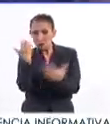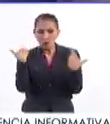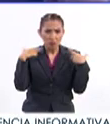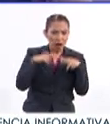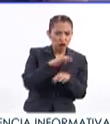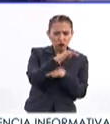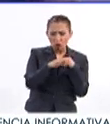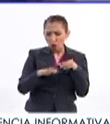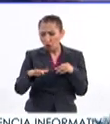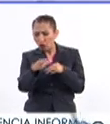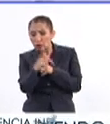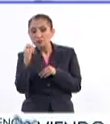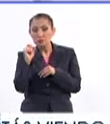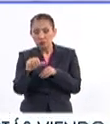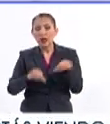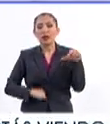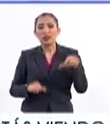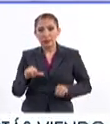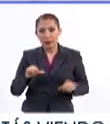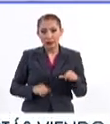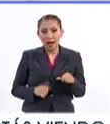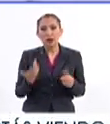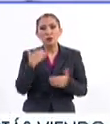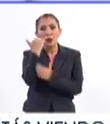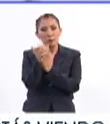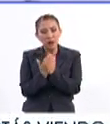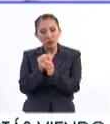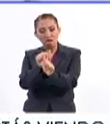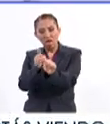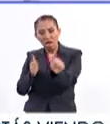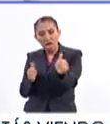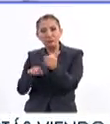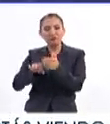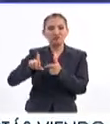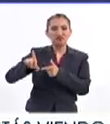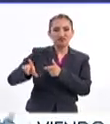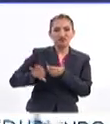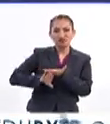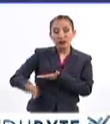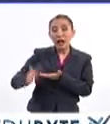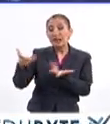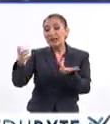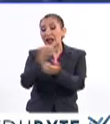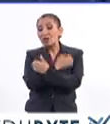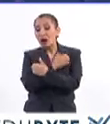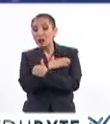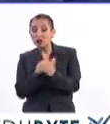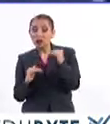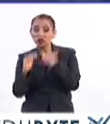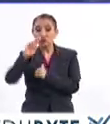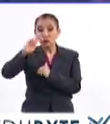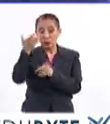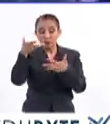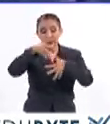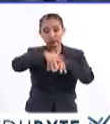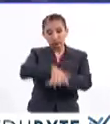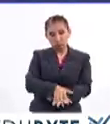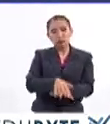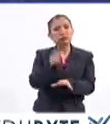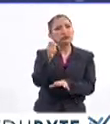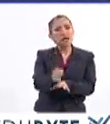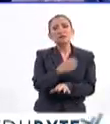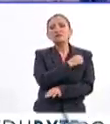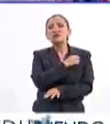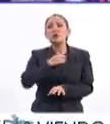general es también parte de las acciones que permiten reducir las brechas de exclusión. Lograr que la educación superior sea inclusiva